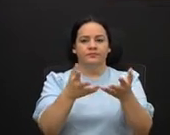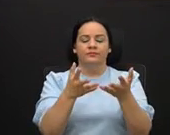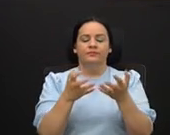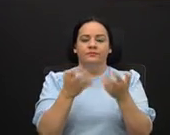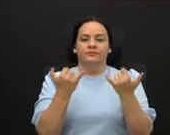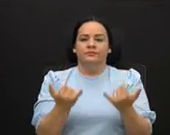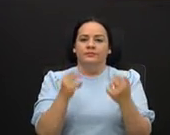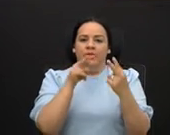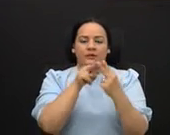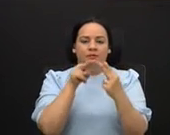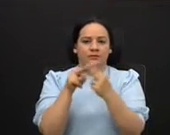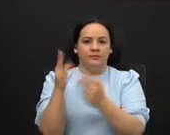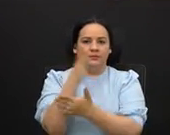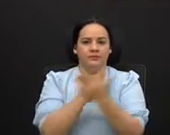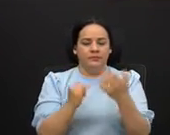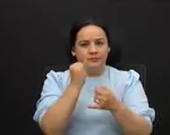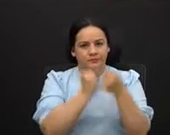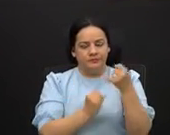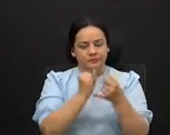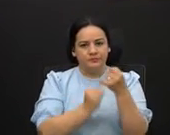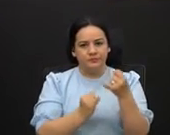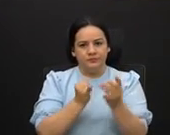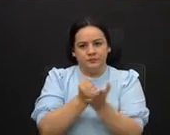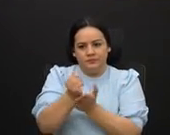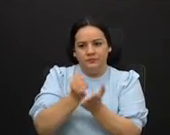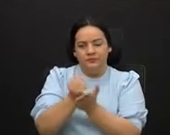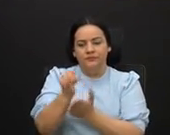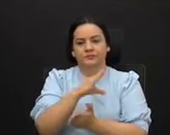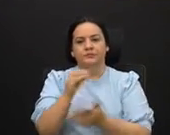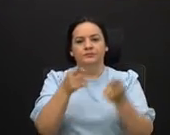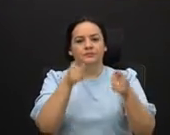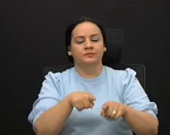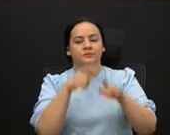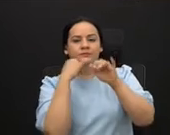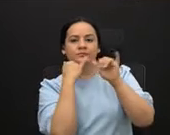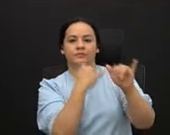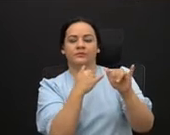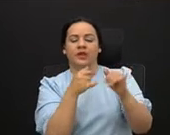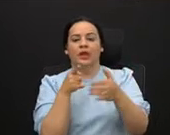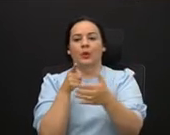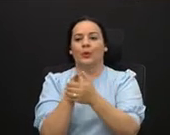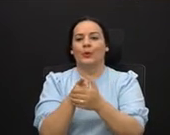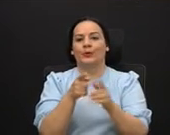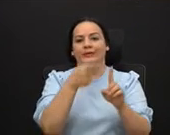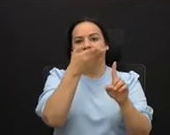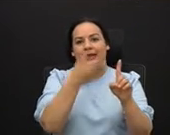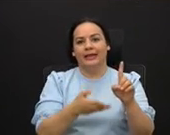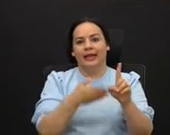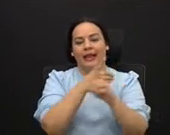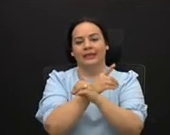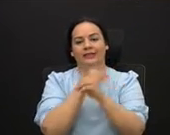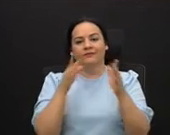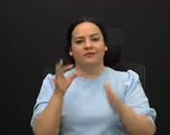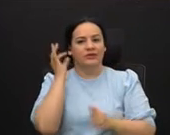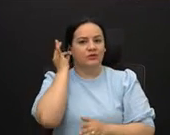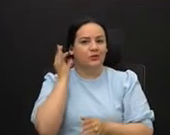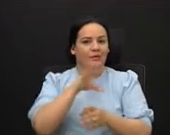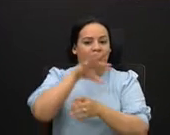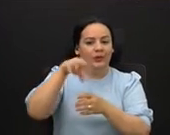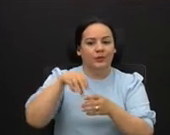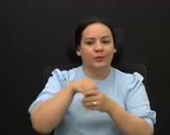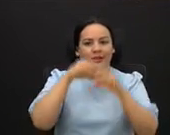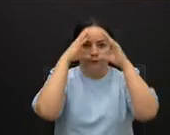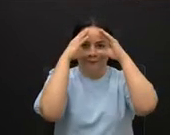conocer algunas de las conclusiones de la investigación y los hechos denunciados en contra de la defensora, incluidos en el informe